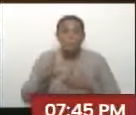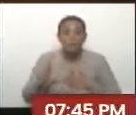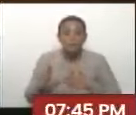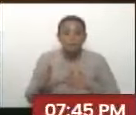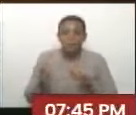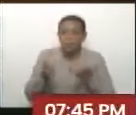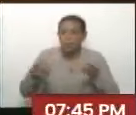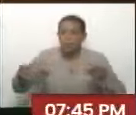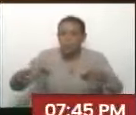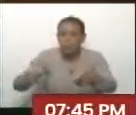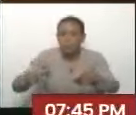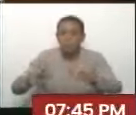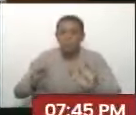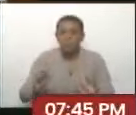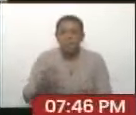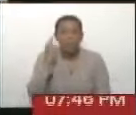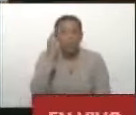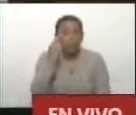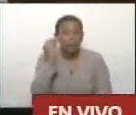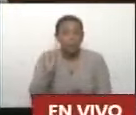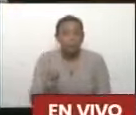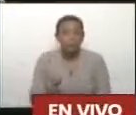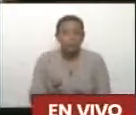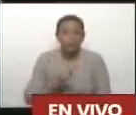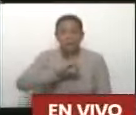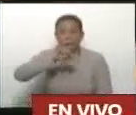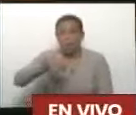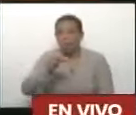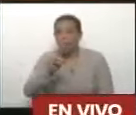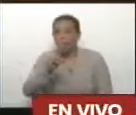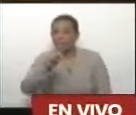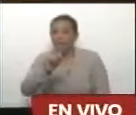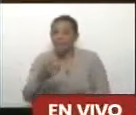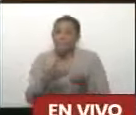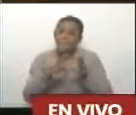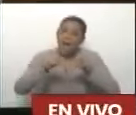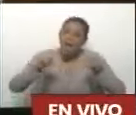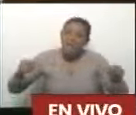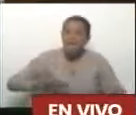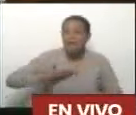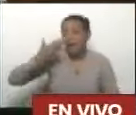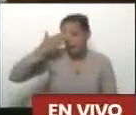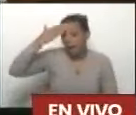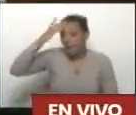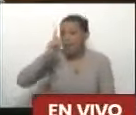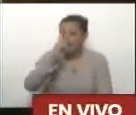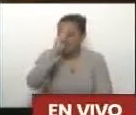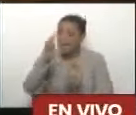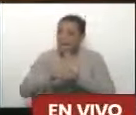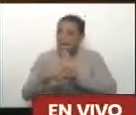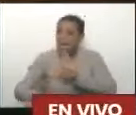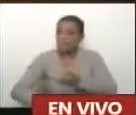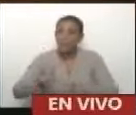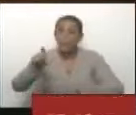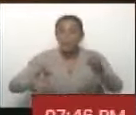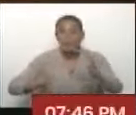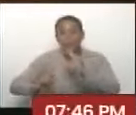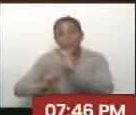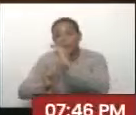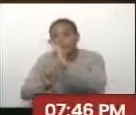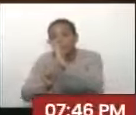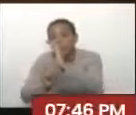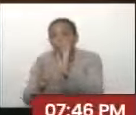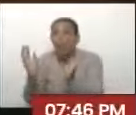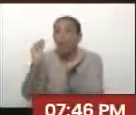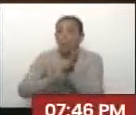colonización de gaza Jerusalén sis Jordania y demás tierras Árabes y reconozca el derecho de los refugiados palestinos de